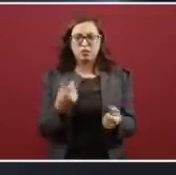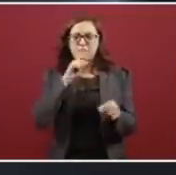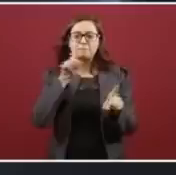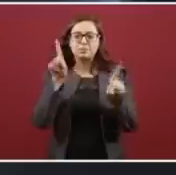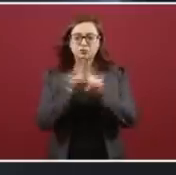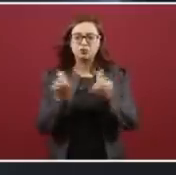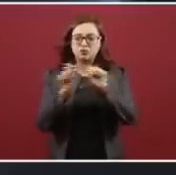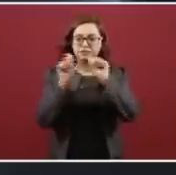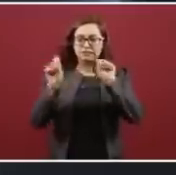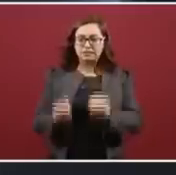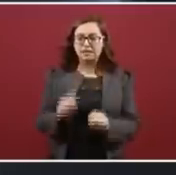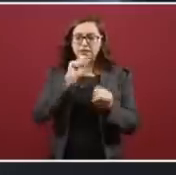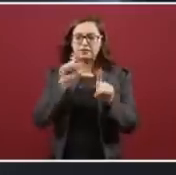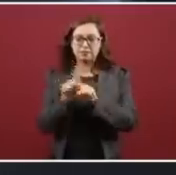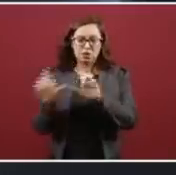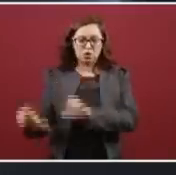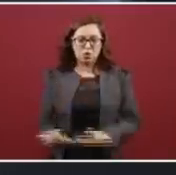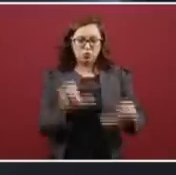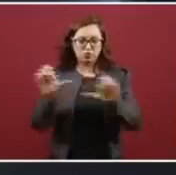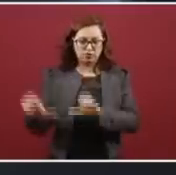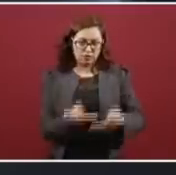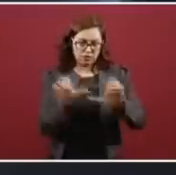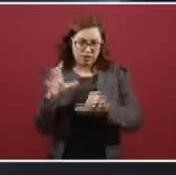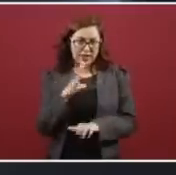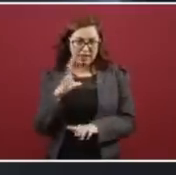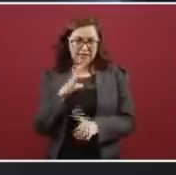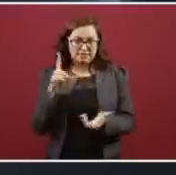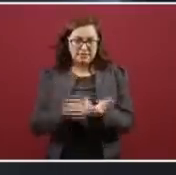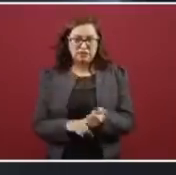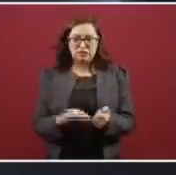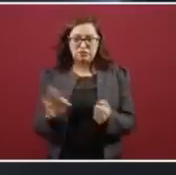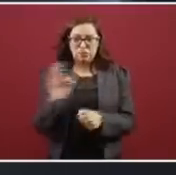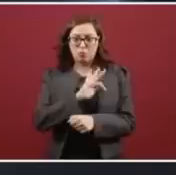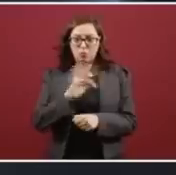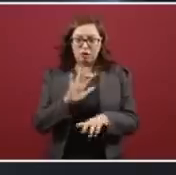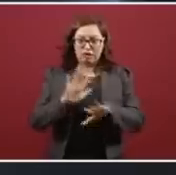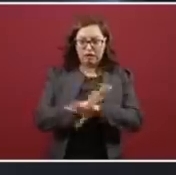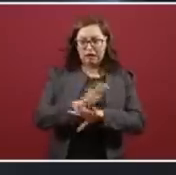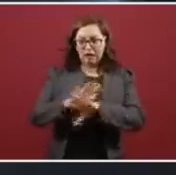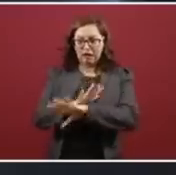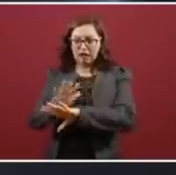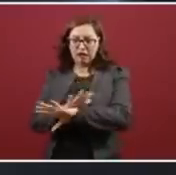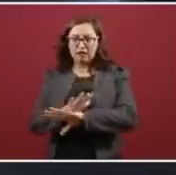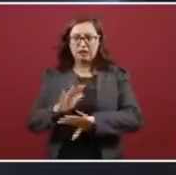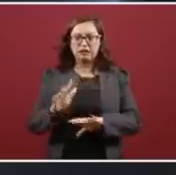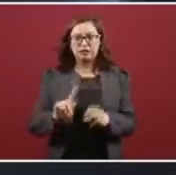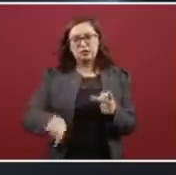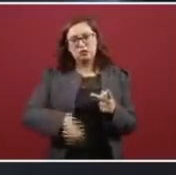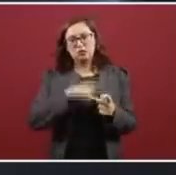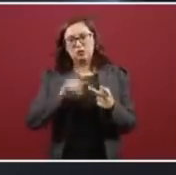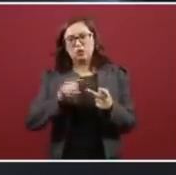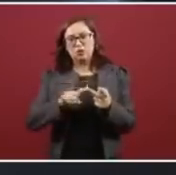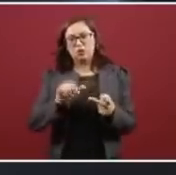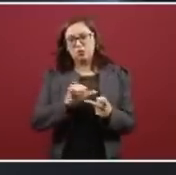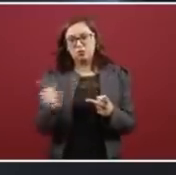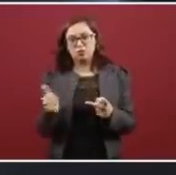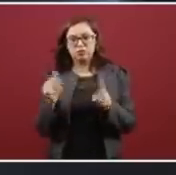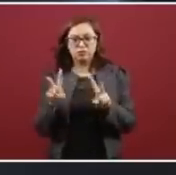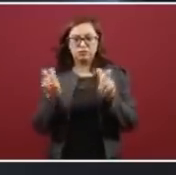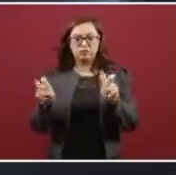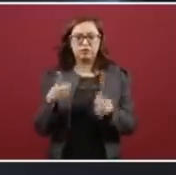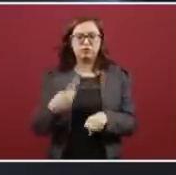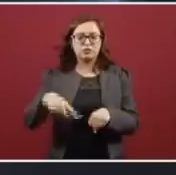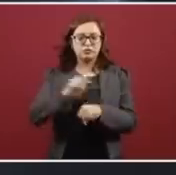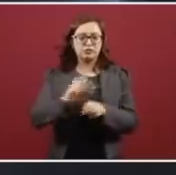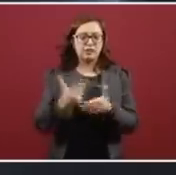software porque parece que ahí está el otro problema no que pueden modificar el software para alterar el este tema y por el otro lado la